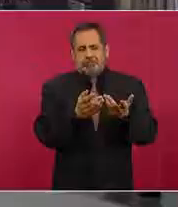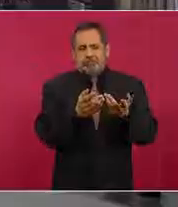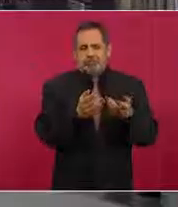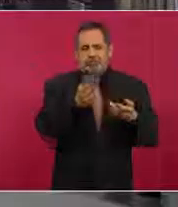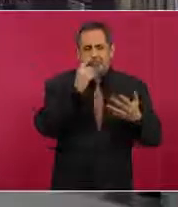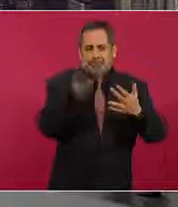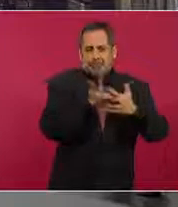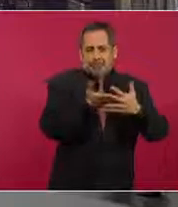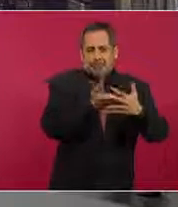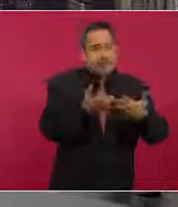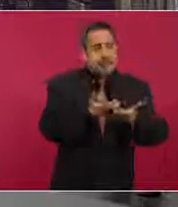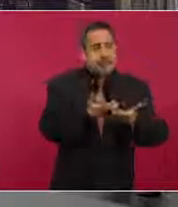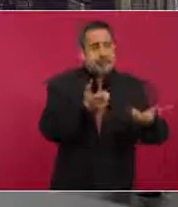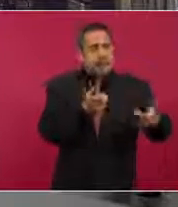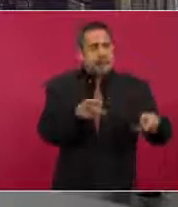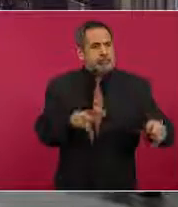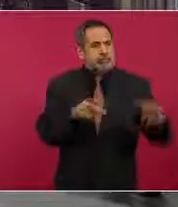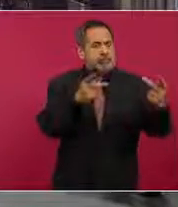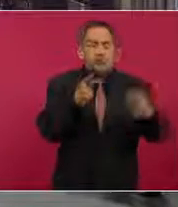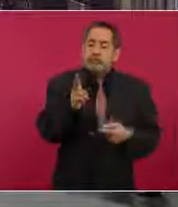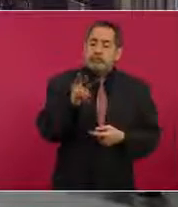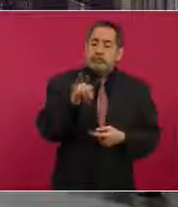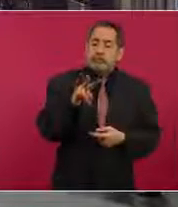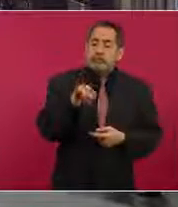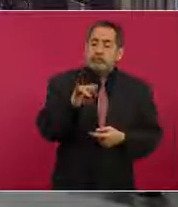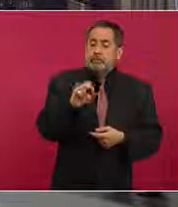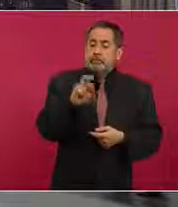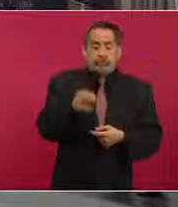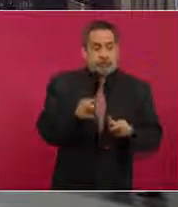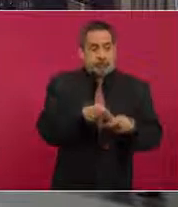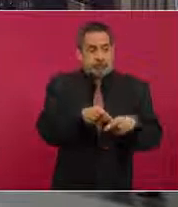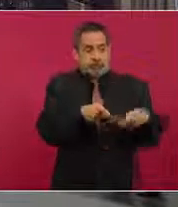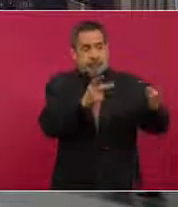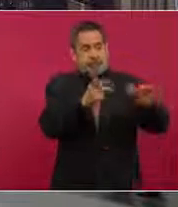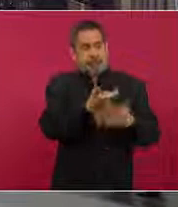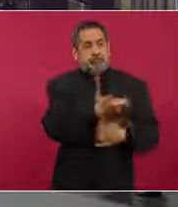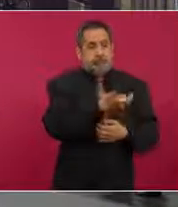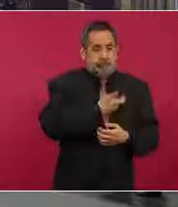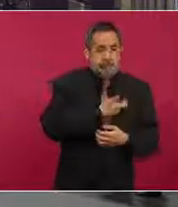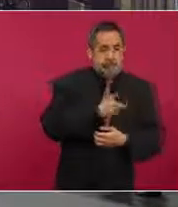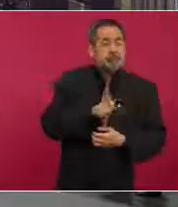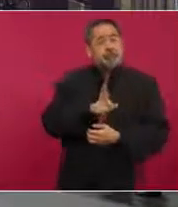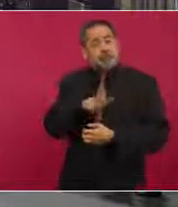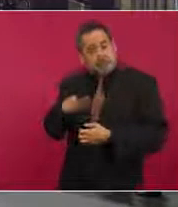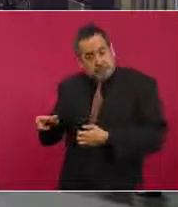acciones a Univisión y pagaron o están